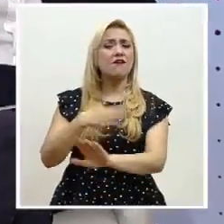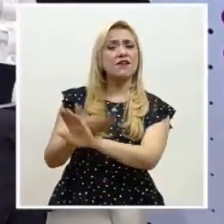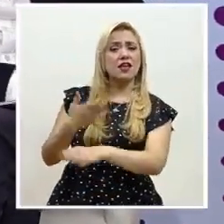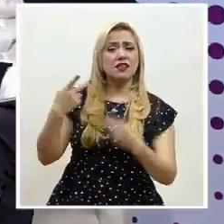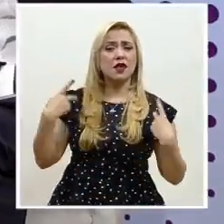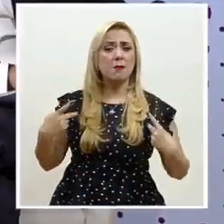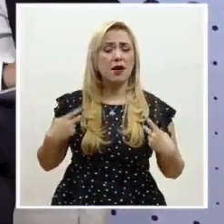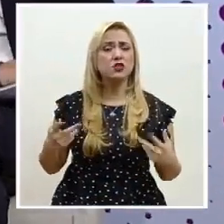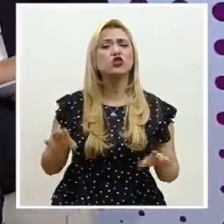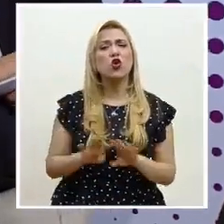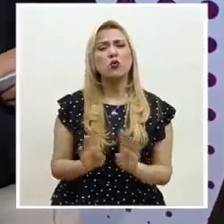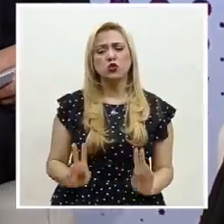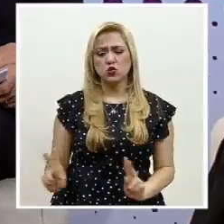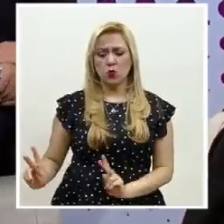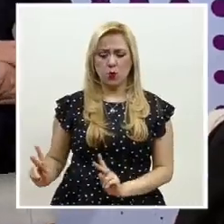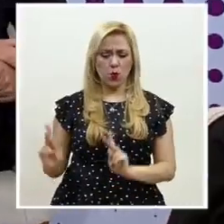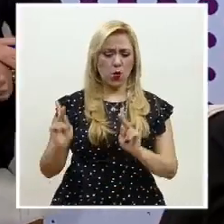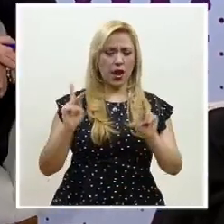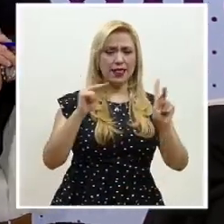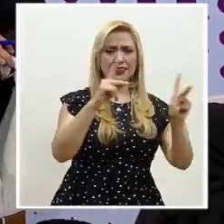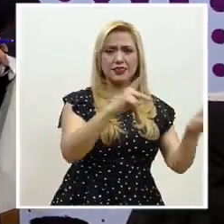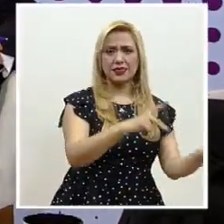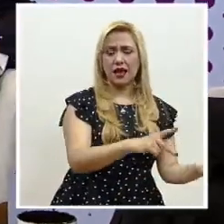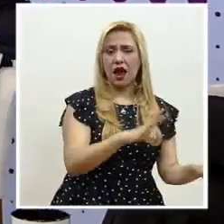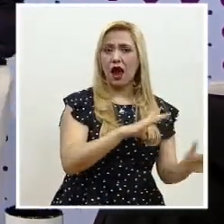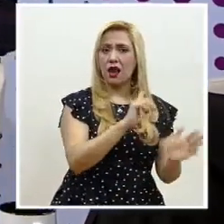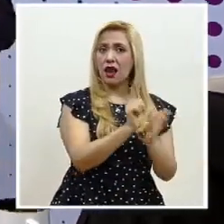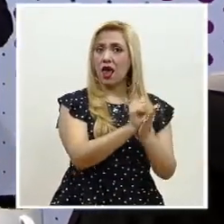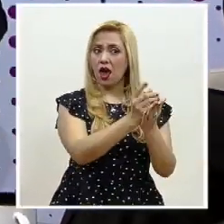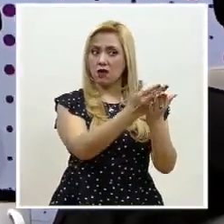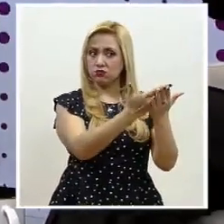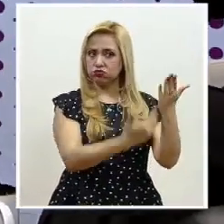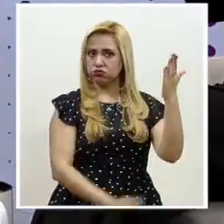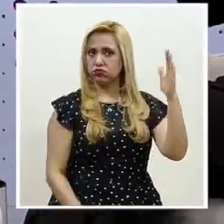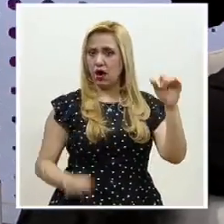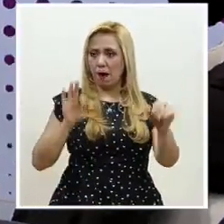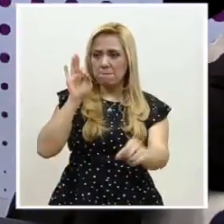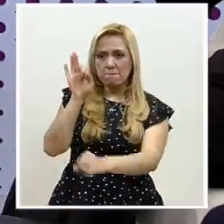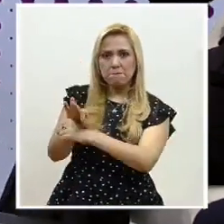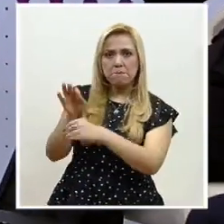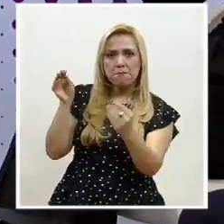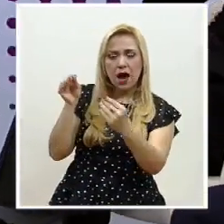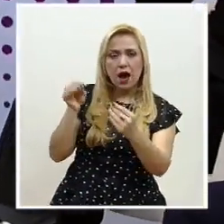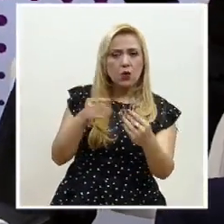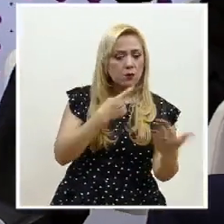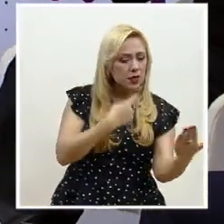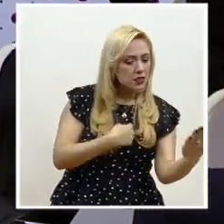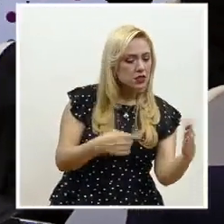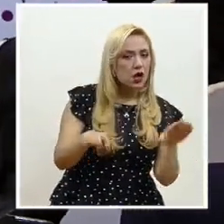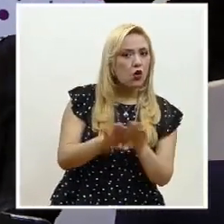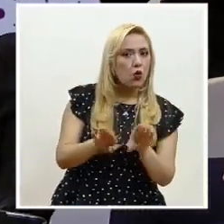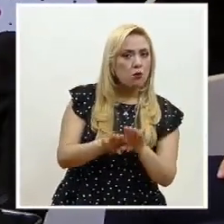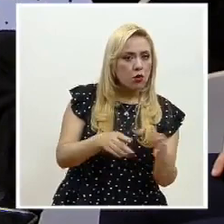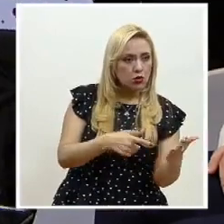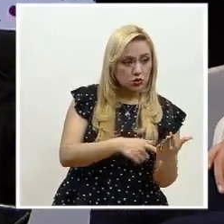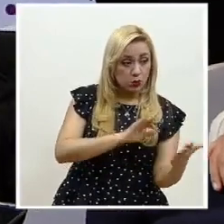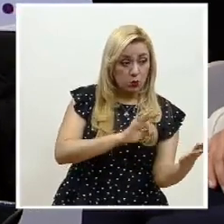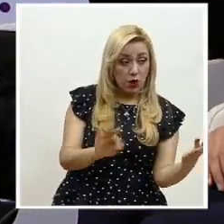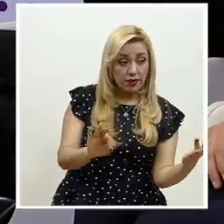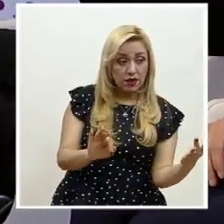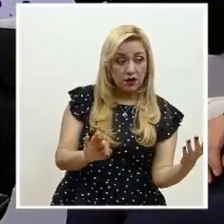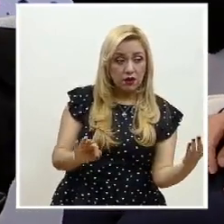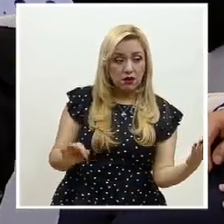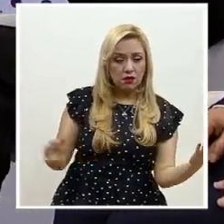ese puente en entender, tenemos un marco legal de amparo, nos está diciendo cómo se ejecutan, digamos, desde un punto de vista más